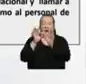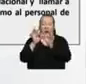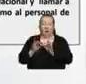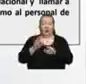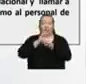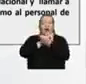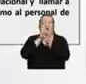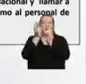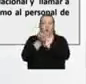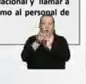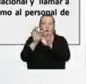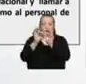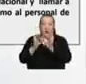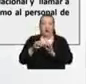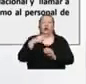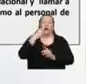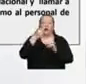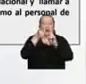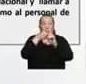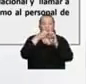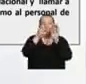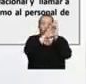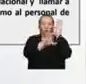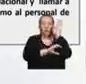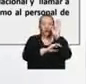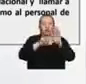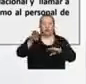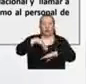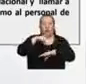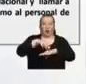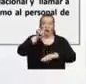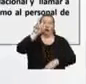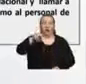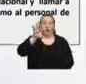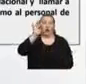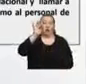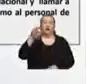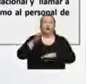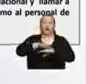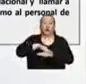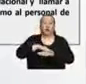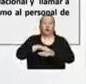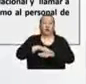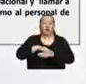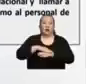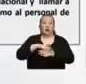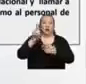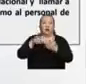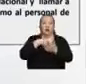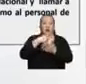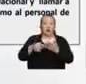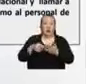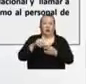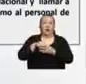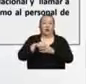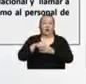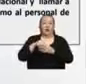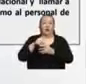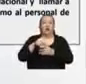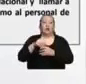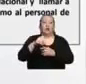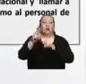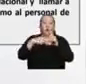que lo que dice la constitución de montecristi 2008 en esta decepción artículo 165 durante la esta sesión la presidenta